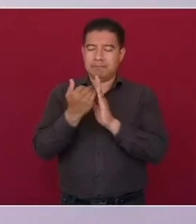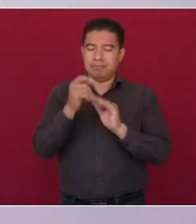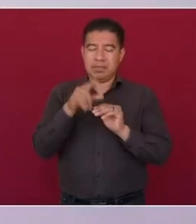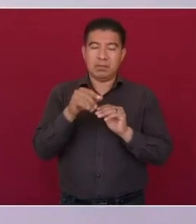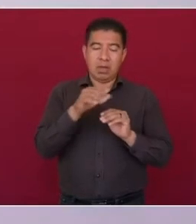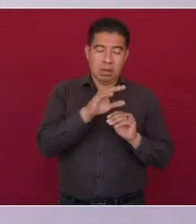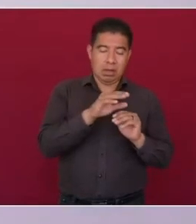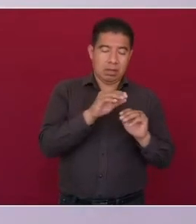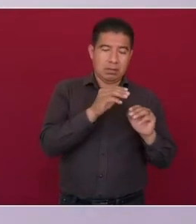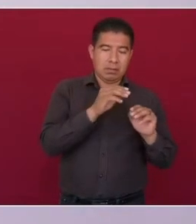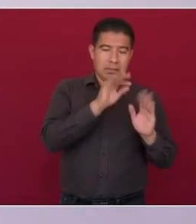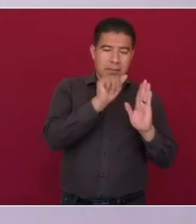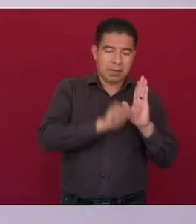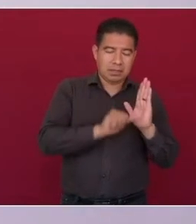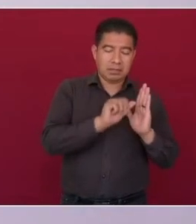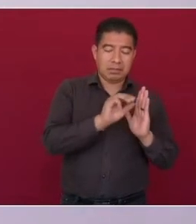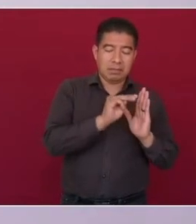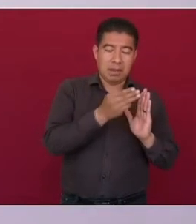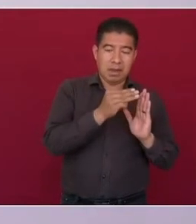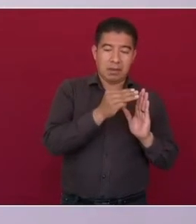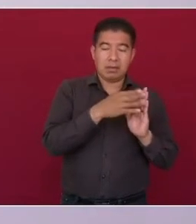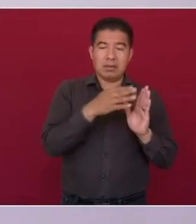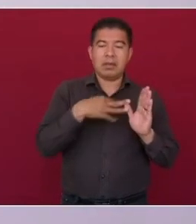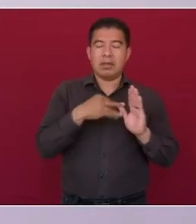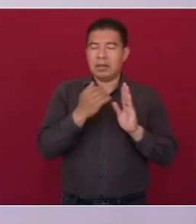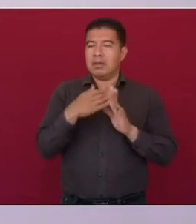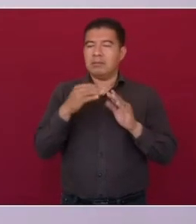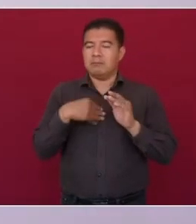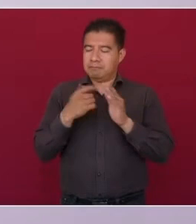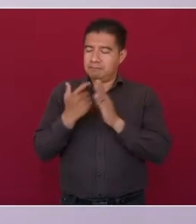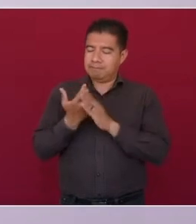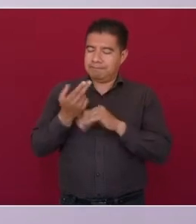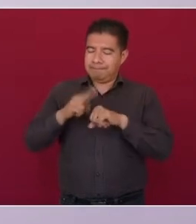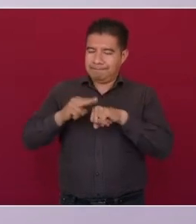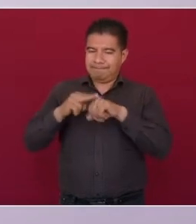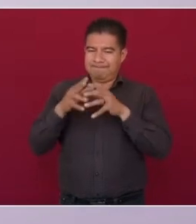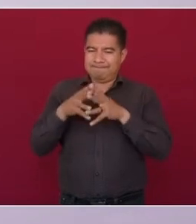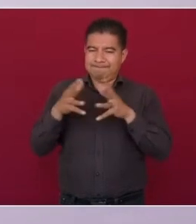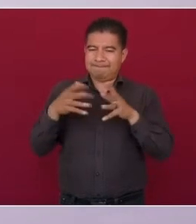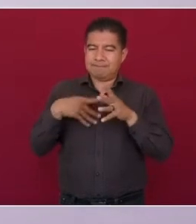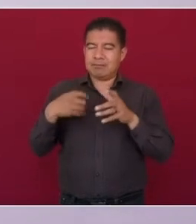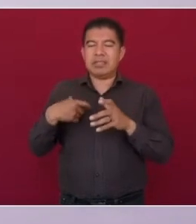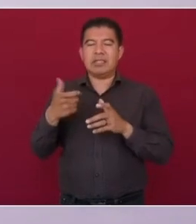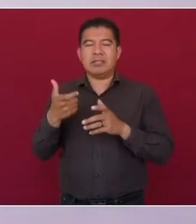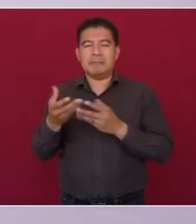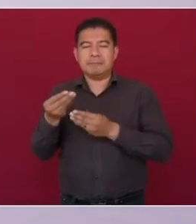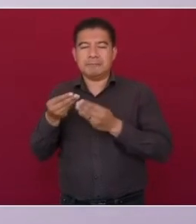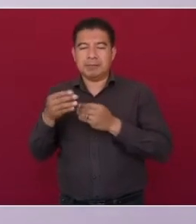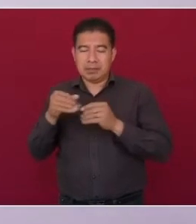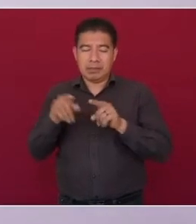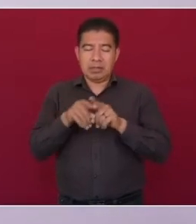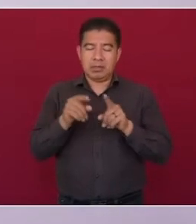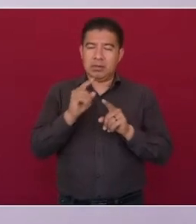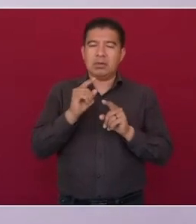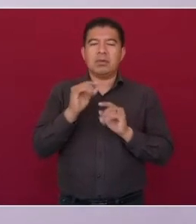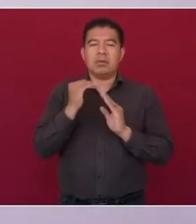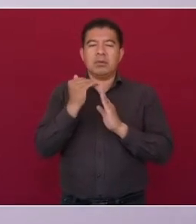de 7.6%, un punto menos que en Estados Unidos y medio punto menos que en